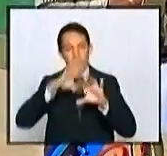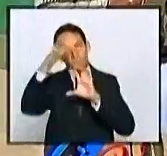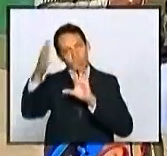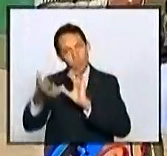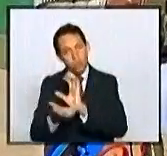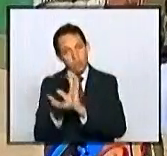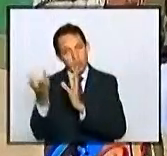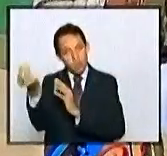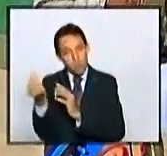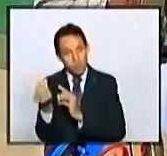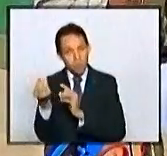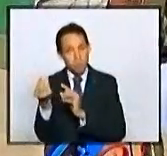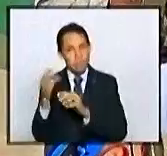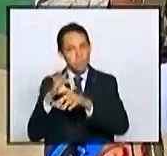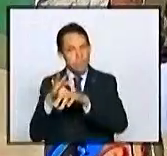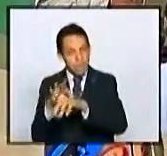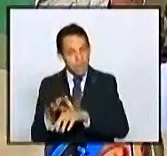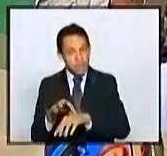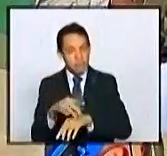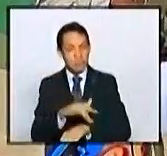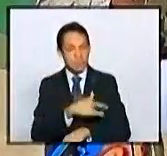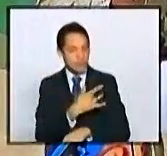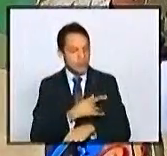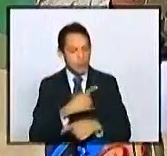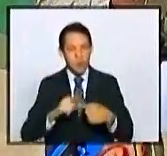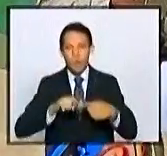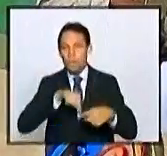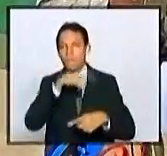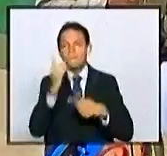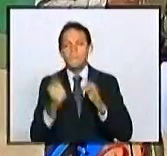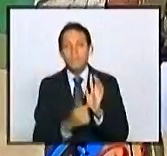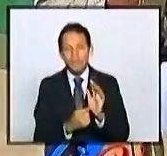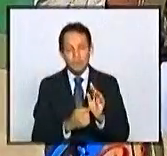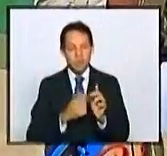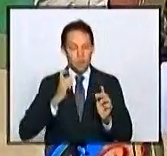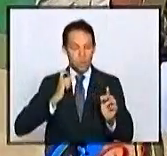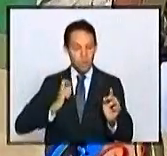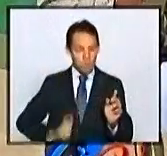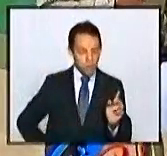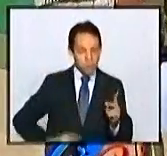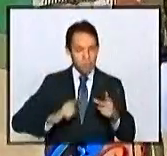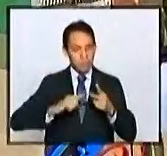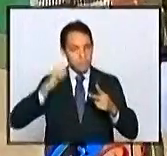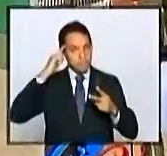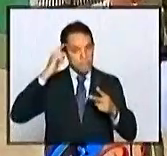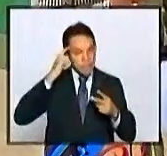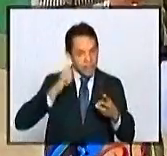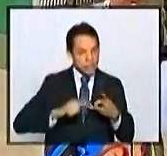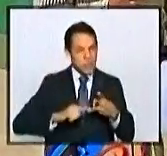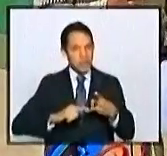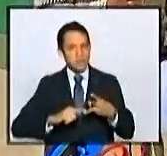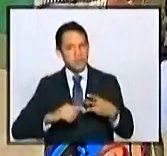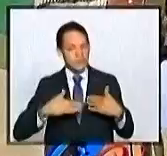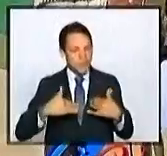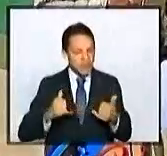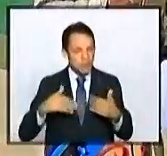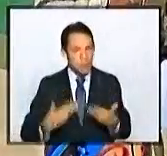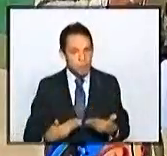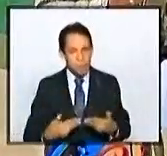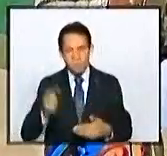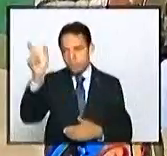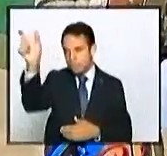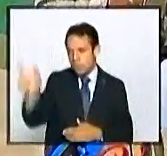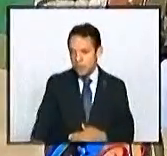que no es la ausencia de enfermedad, es todo el concepto como tal a nivel fisiológico y a nivel mental, donde un paciente de los nuestros